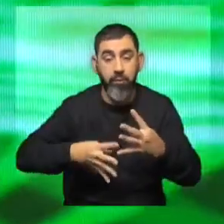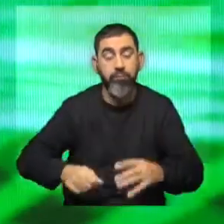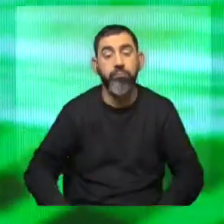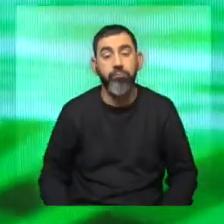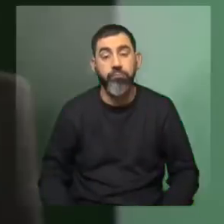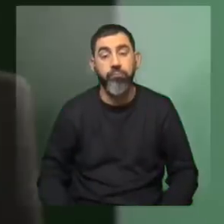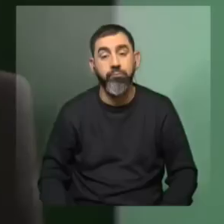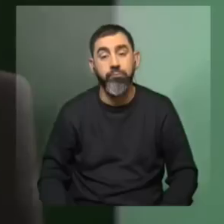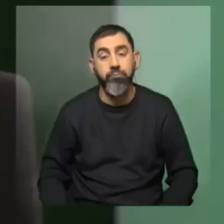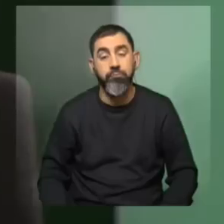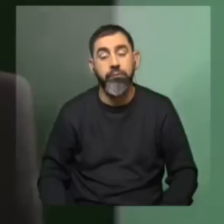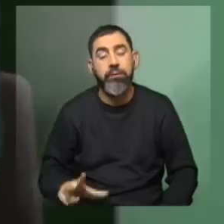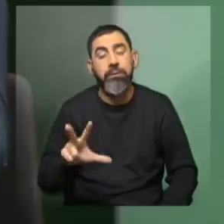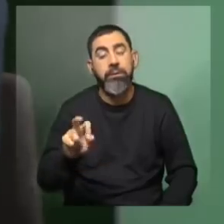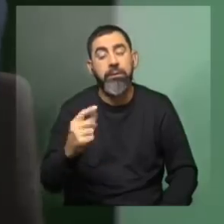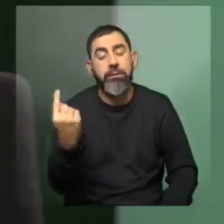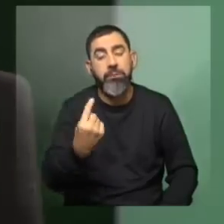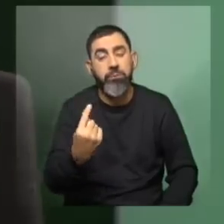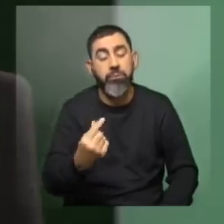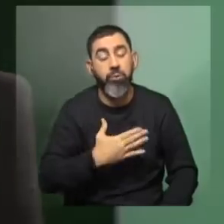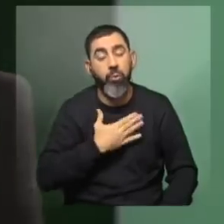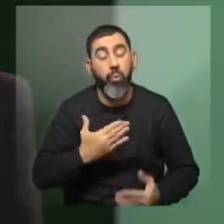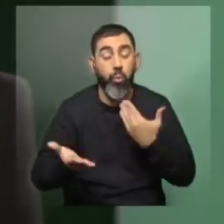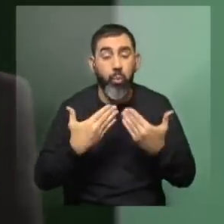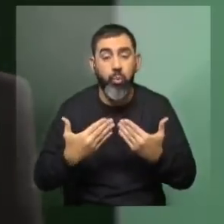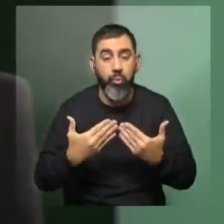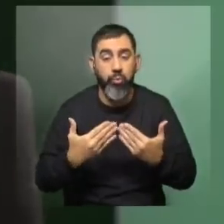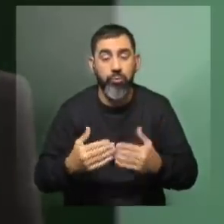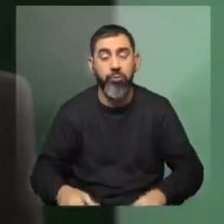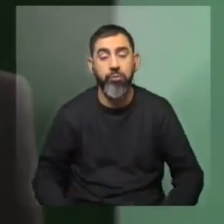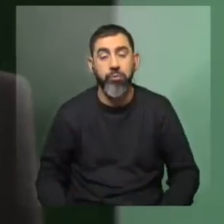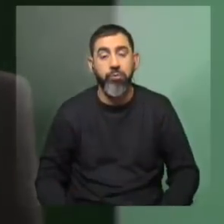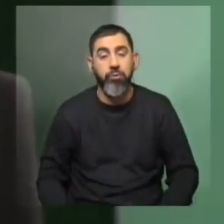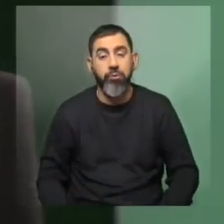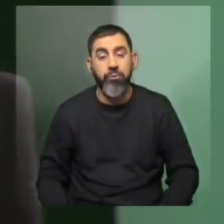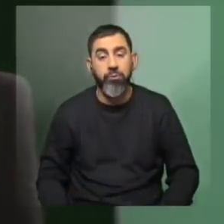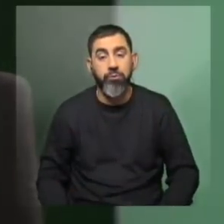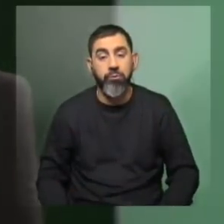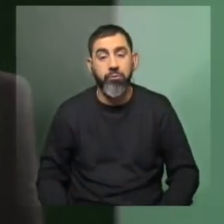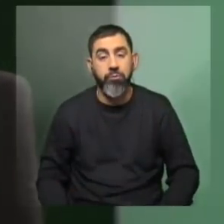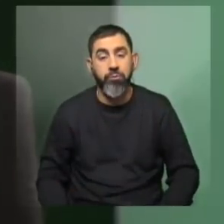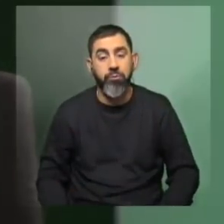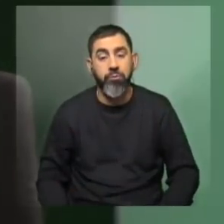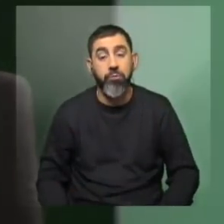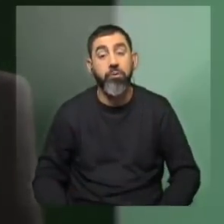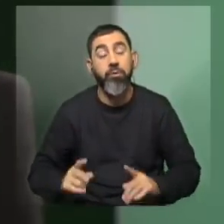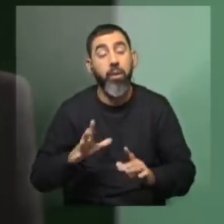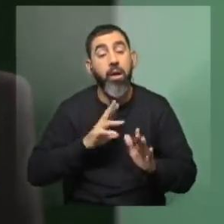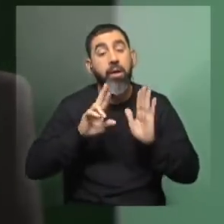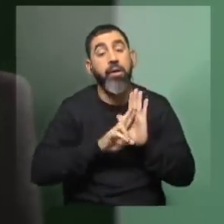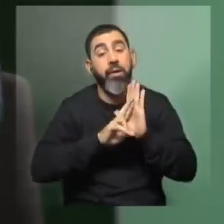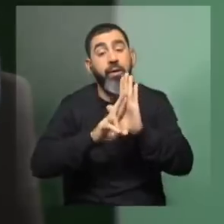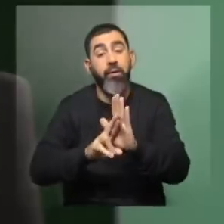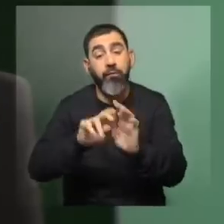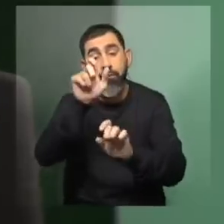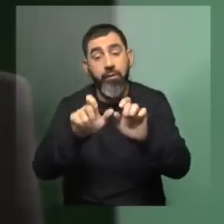nos quedan 30 segundos es un placer esta charla y que da para muchísimo más obviamente pero también tienen referentes de